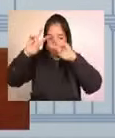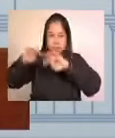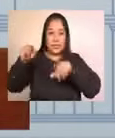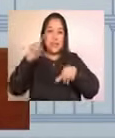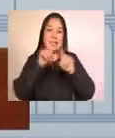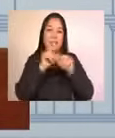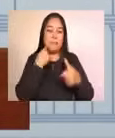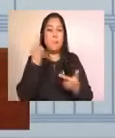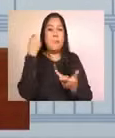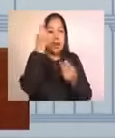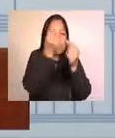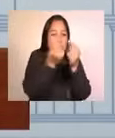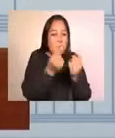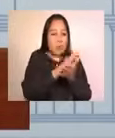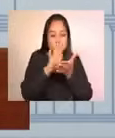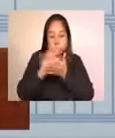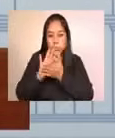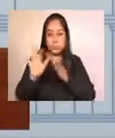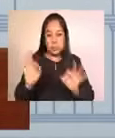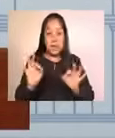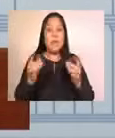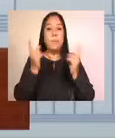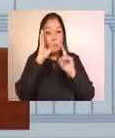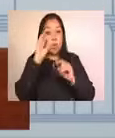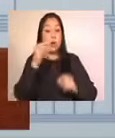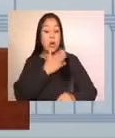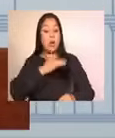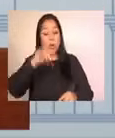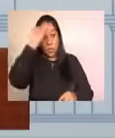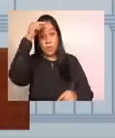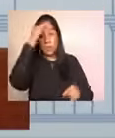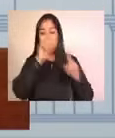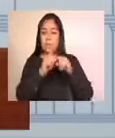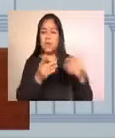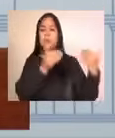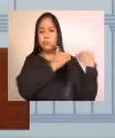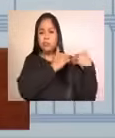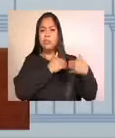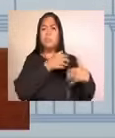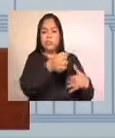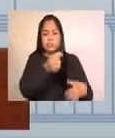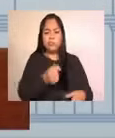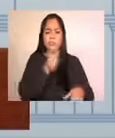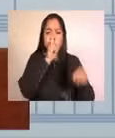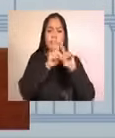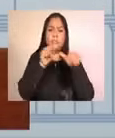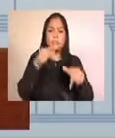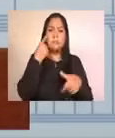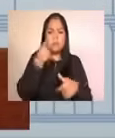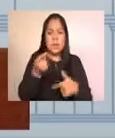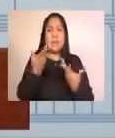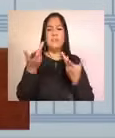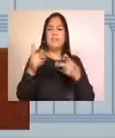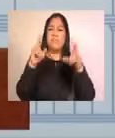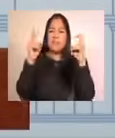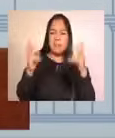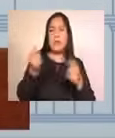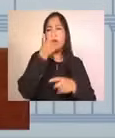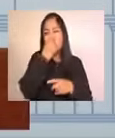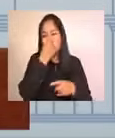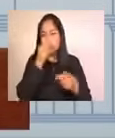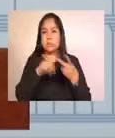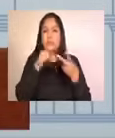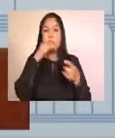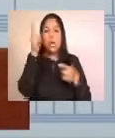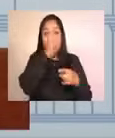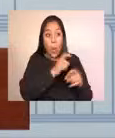firme para poder contrarrestar cualquier espacio de corrupción, de opacidad y de ausencia de transparencia, y por